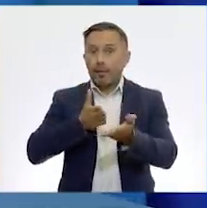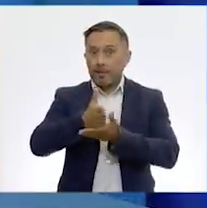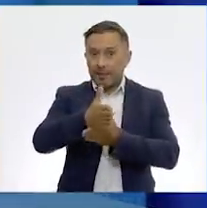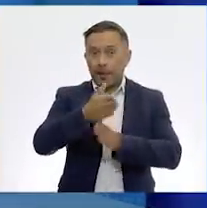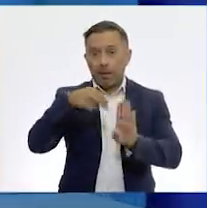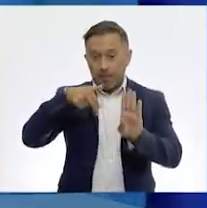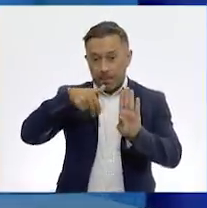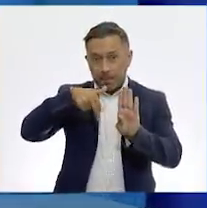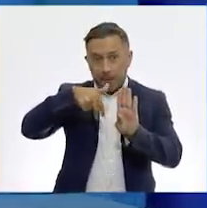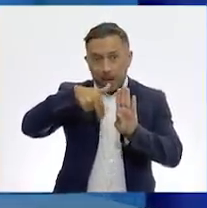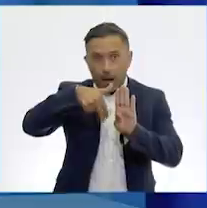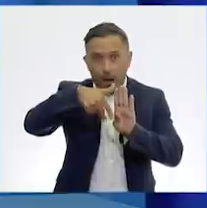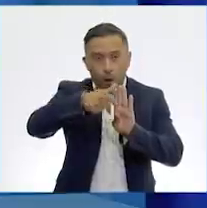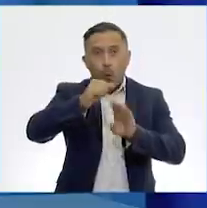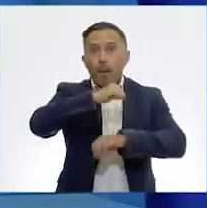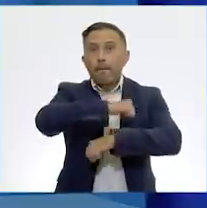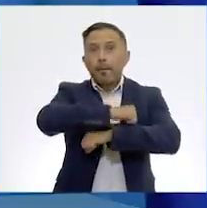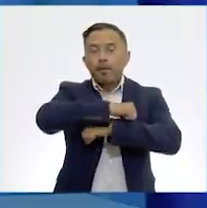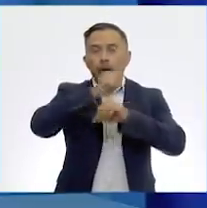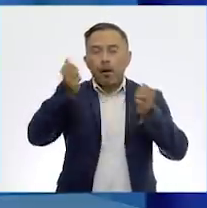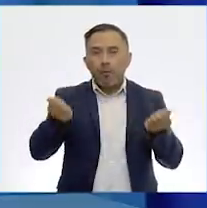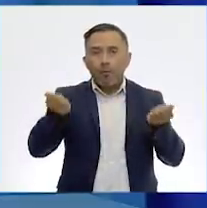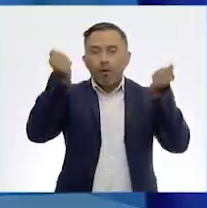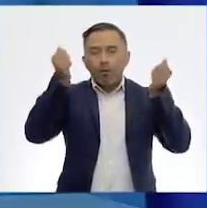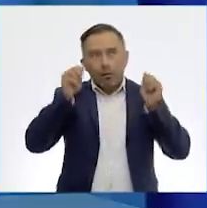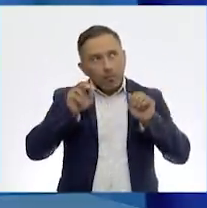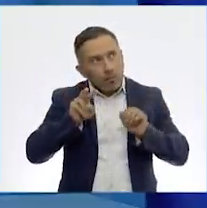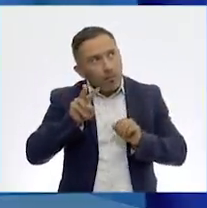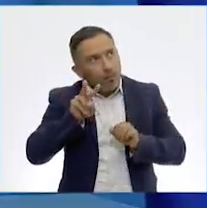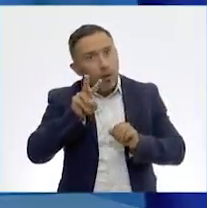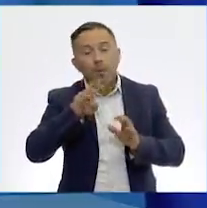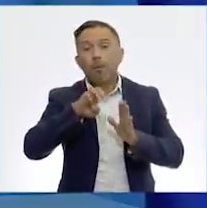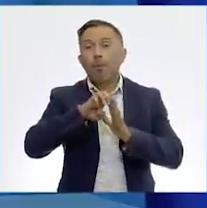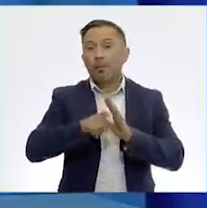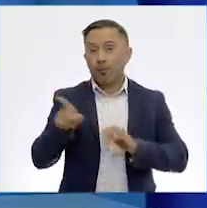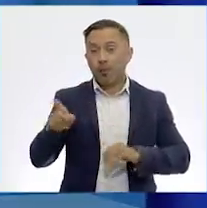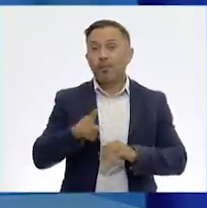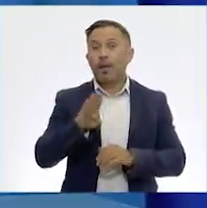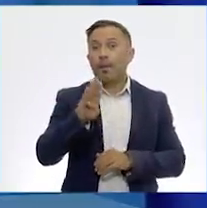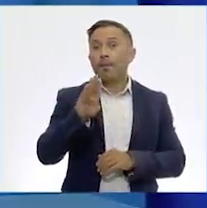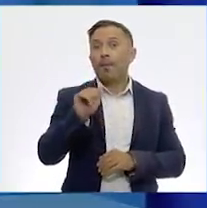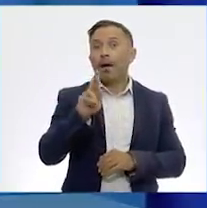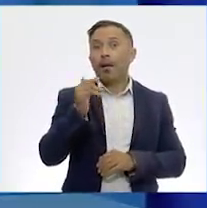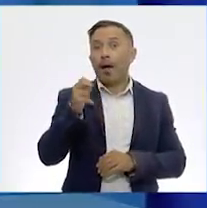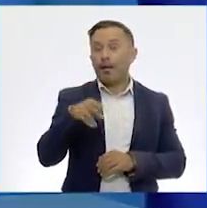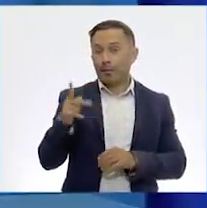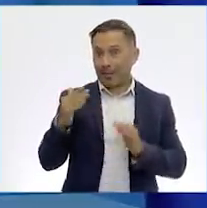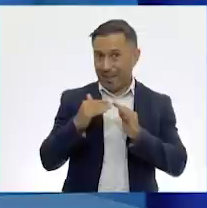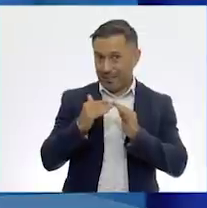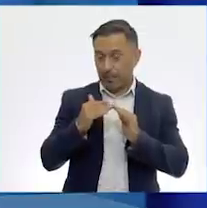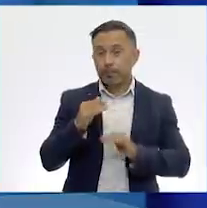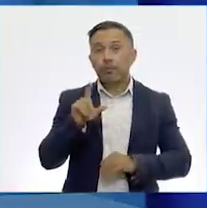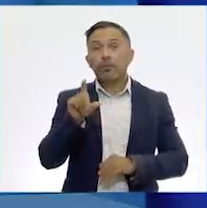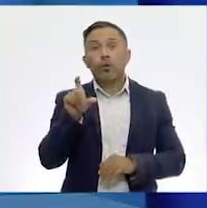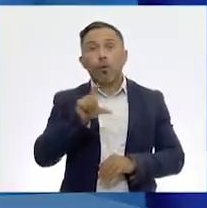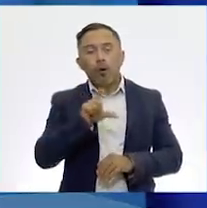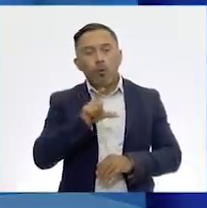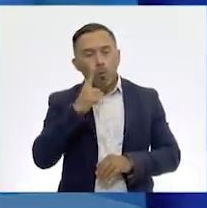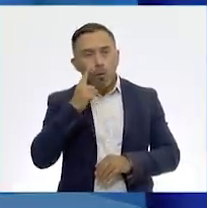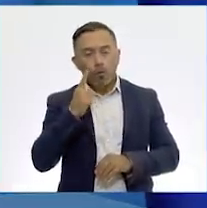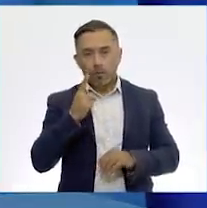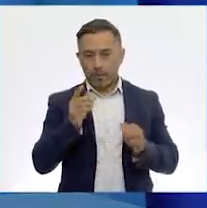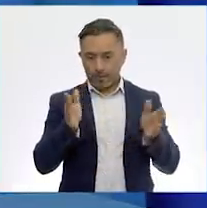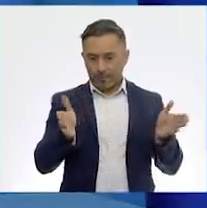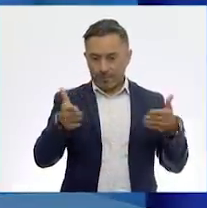a través de esa ventana. Es por eso que, por ejemplo, en la casa de Barragán, cuando tú estás en un espacio y pasas al otro,